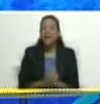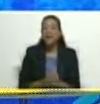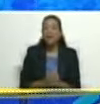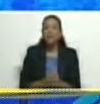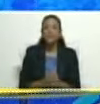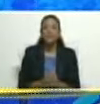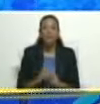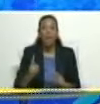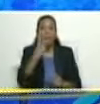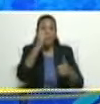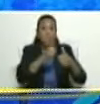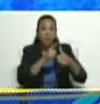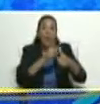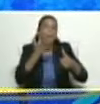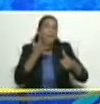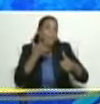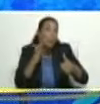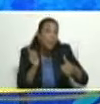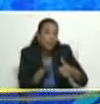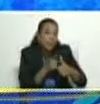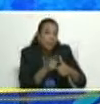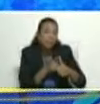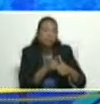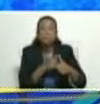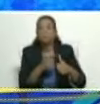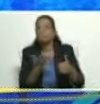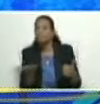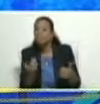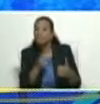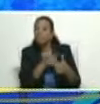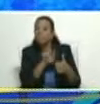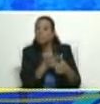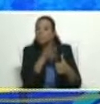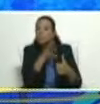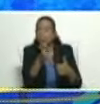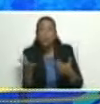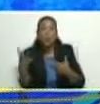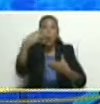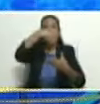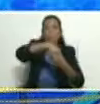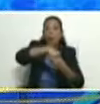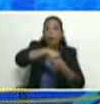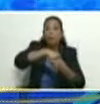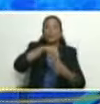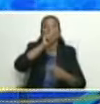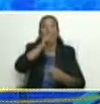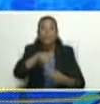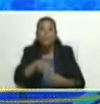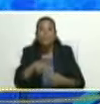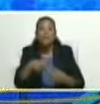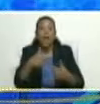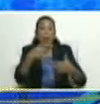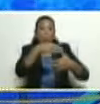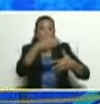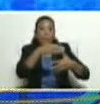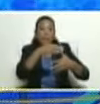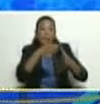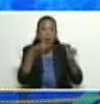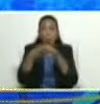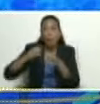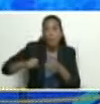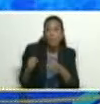El primer vértice, por ejemplo, debe estar incorporado en el vértice de las